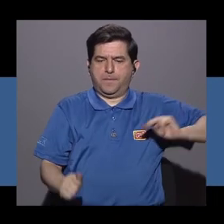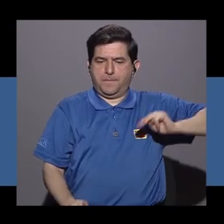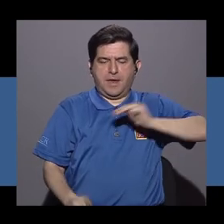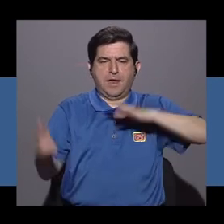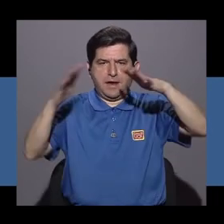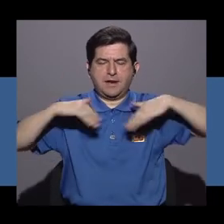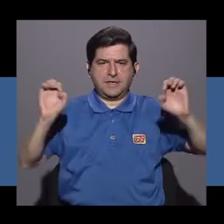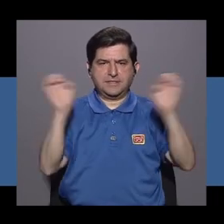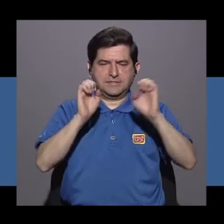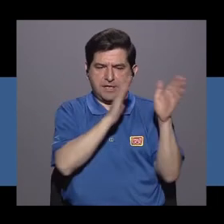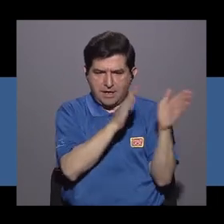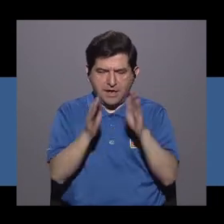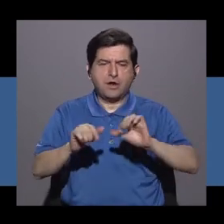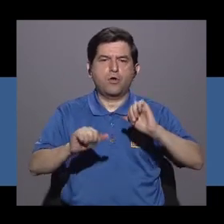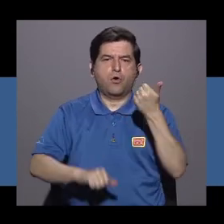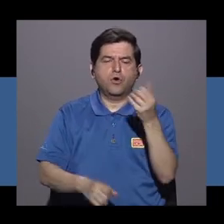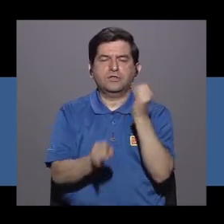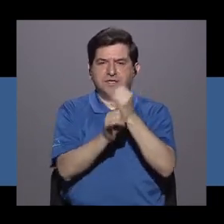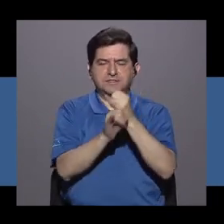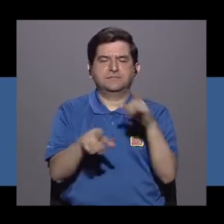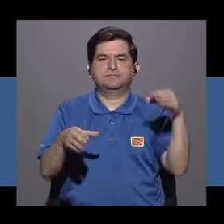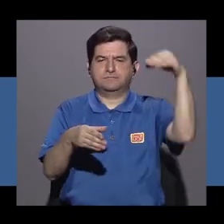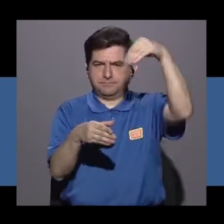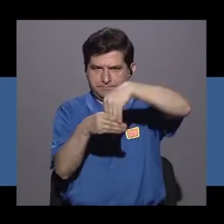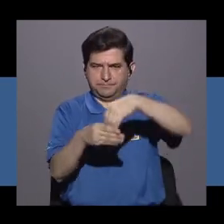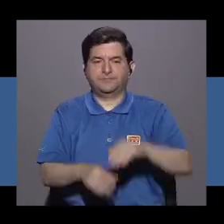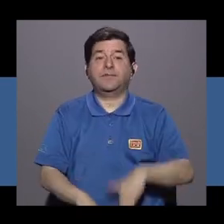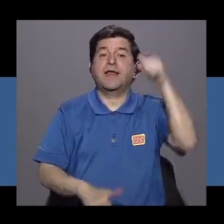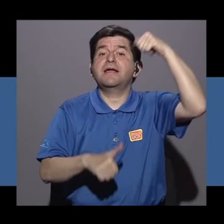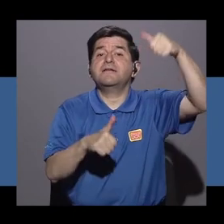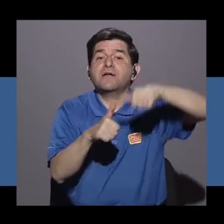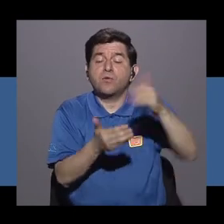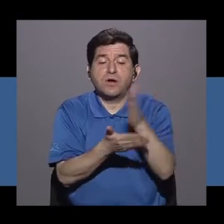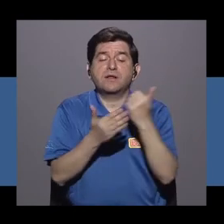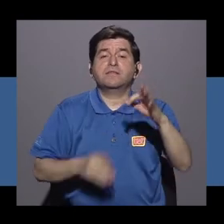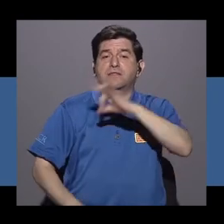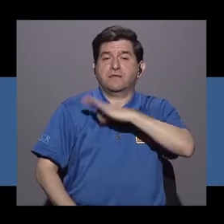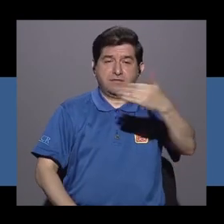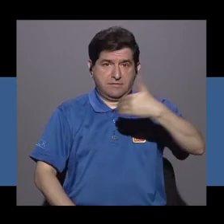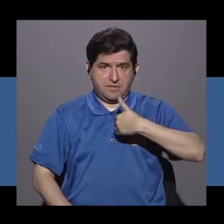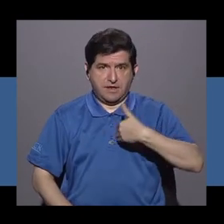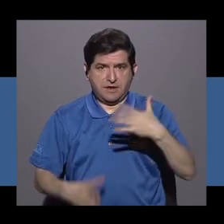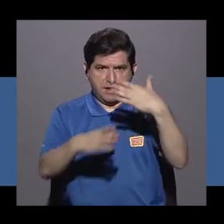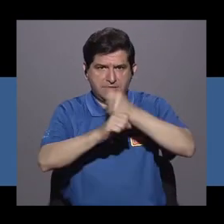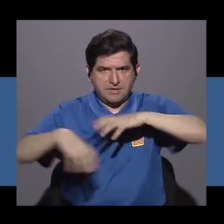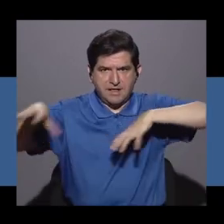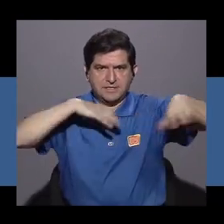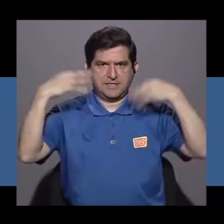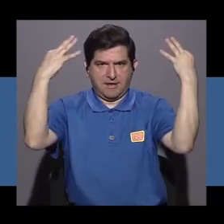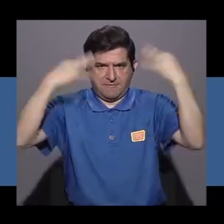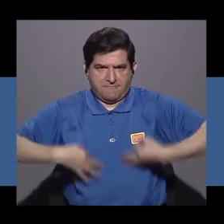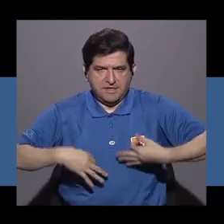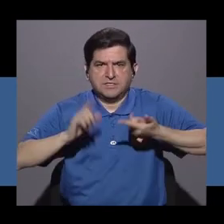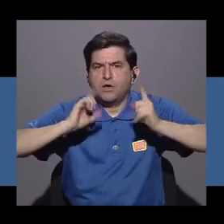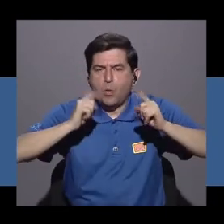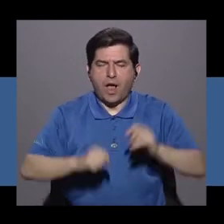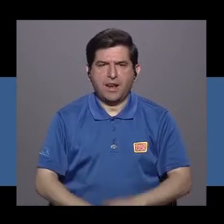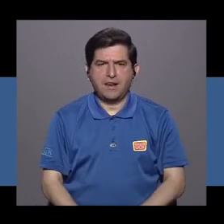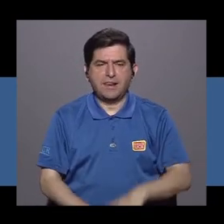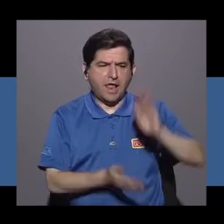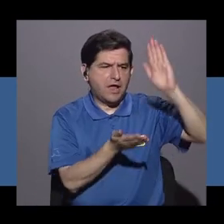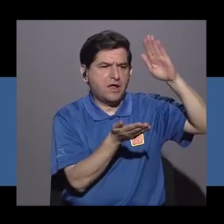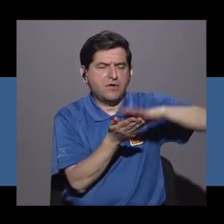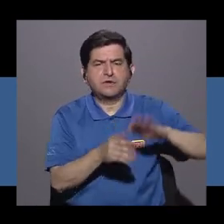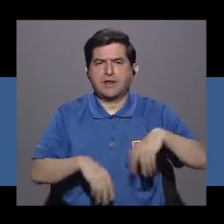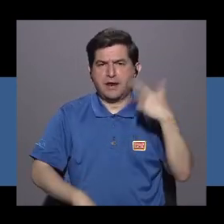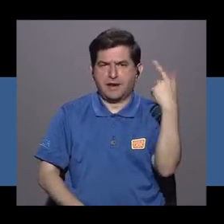con el Ministerio de Ambiente y Energía y otras instituciones. Recuerde que algunos beneficios que obtiene de realizar actividad física son